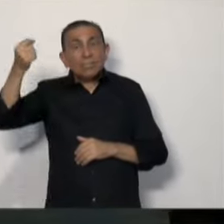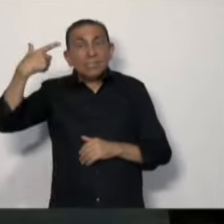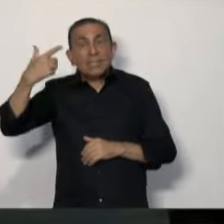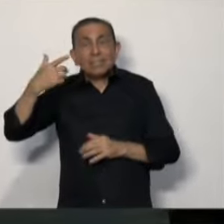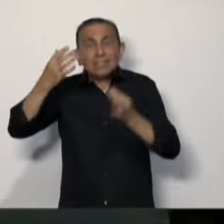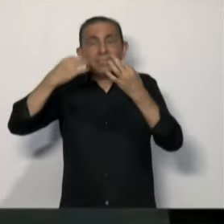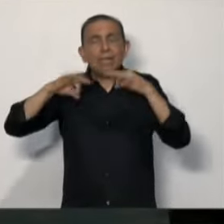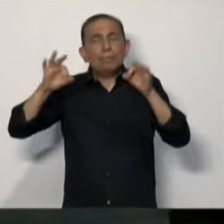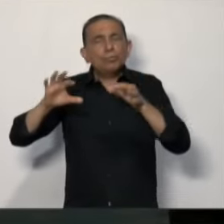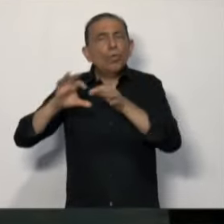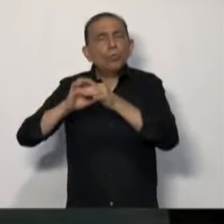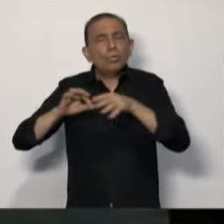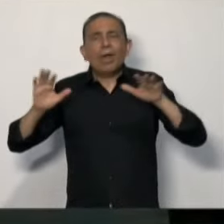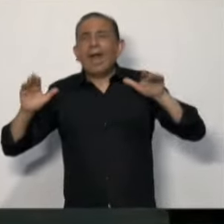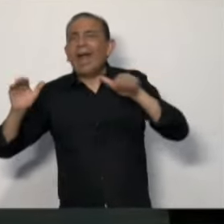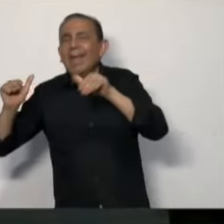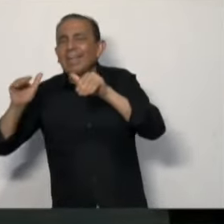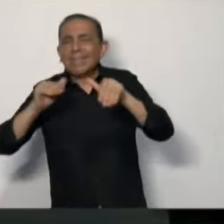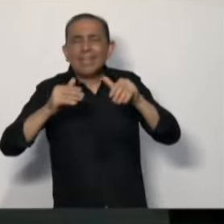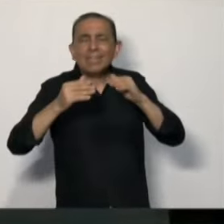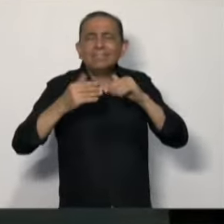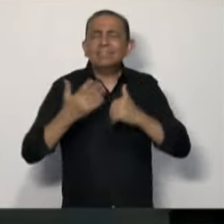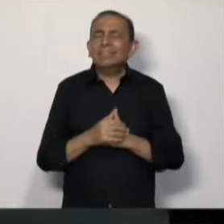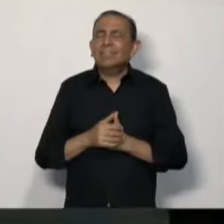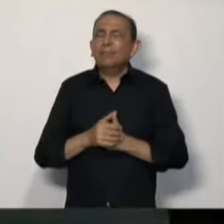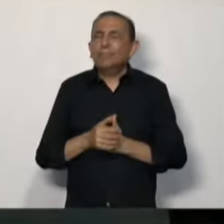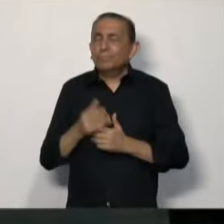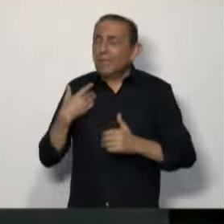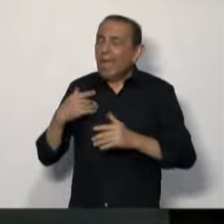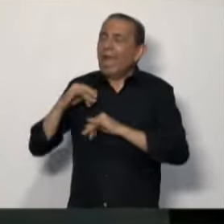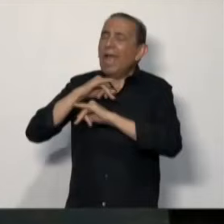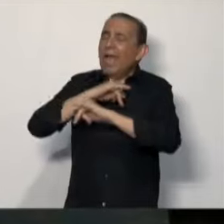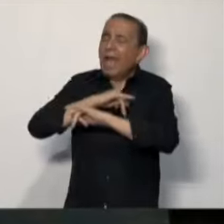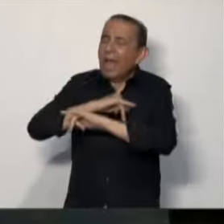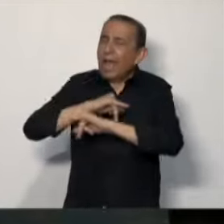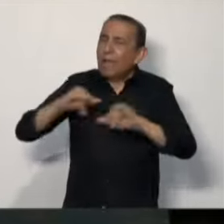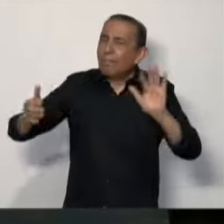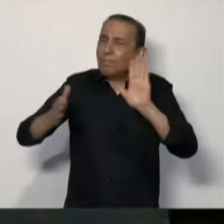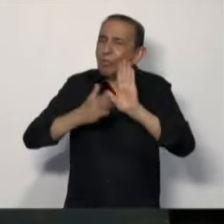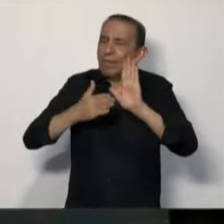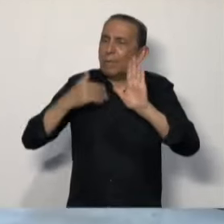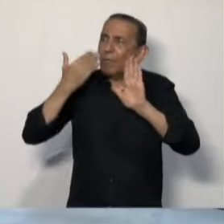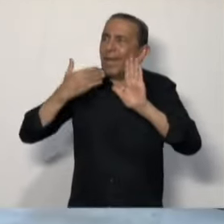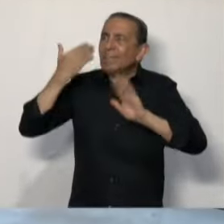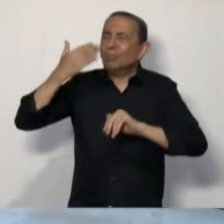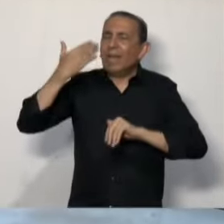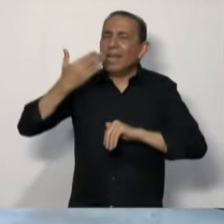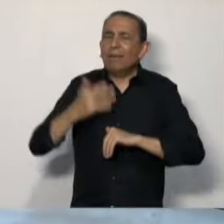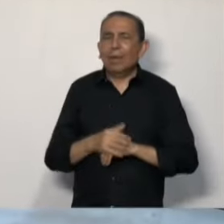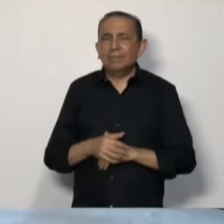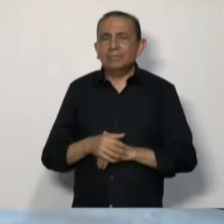salvación, unidos a los ángeles ministros de tu gloria, proclamamos el canto de tu alabanza.